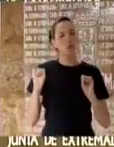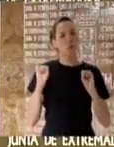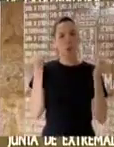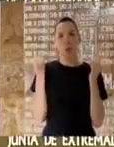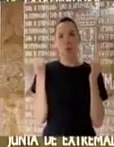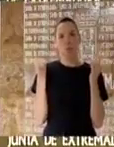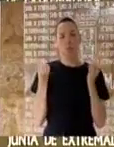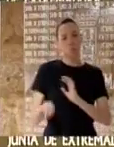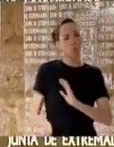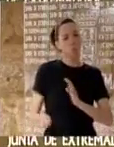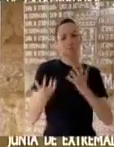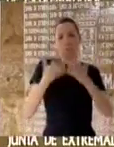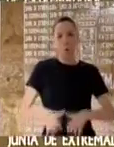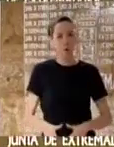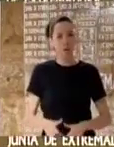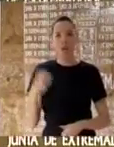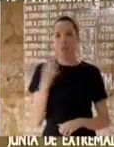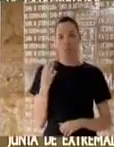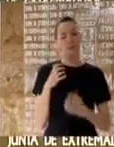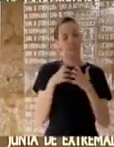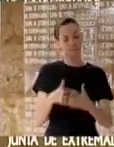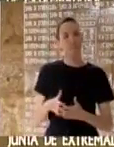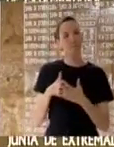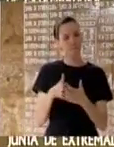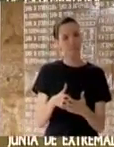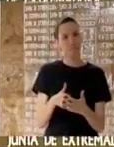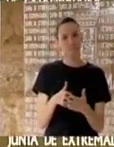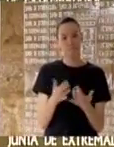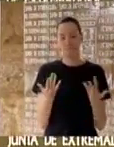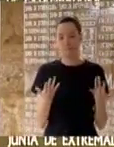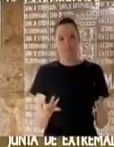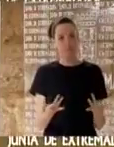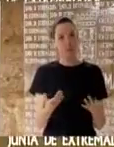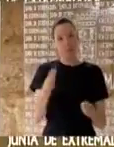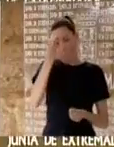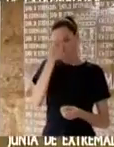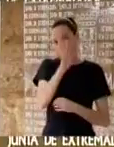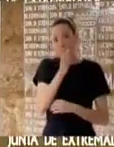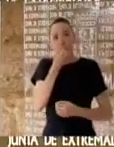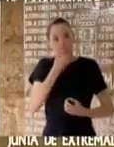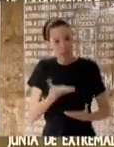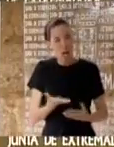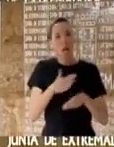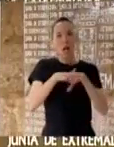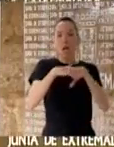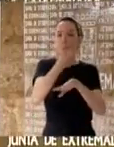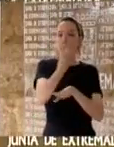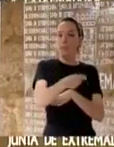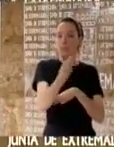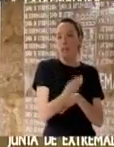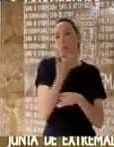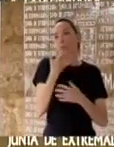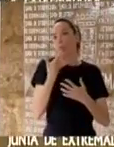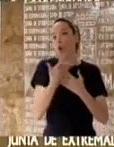Al contrario, hay que abrirla. A mí me parece bien, a sugerencia mía, que el presidente del Gobierno se reúna con el señor